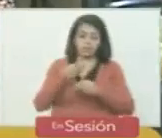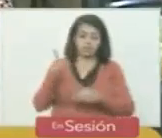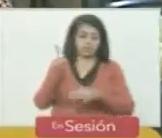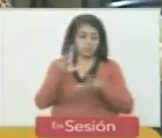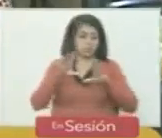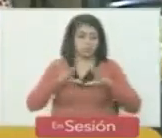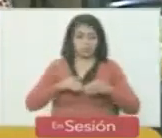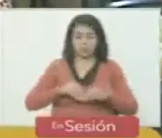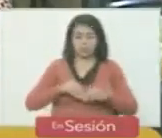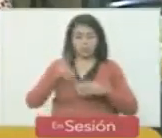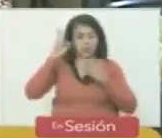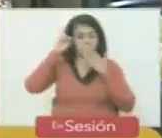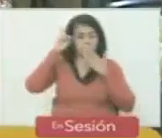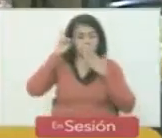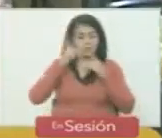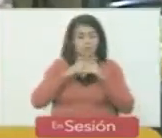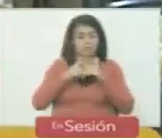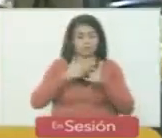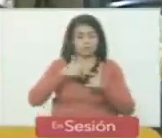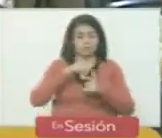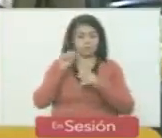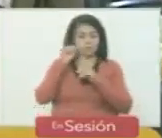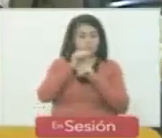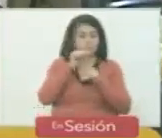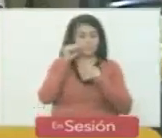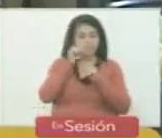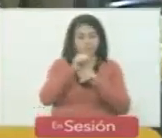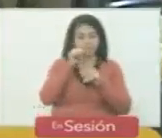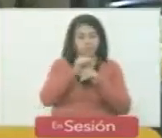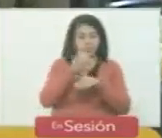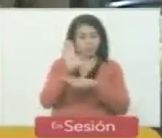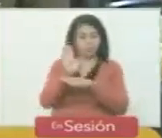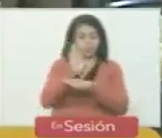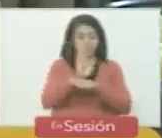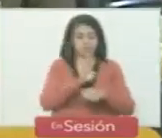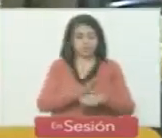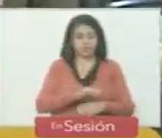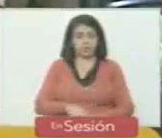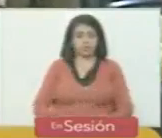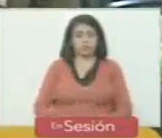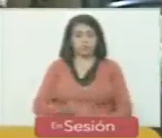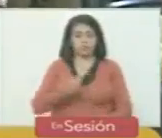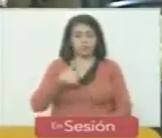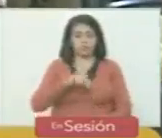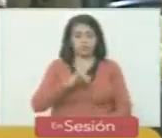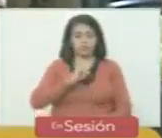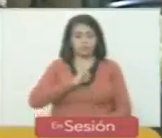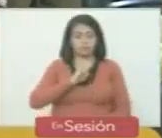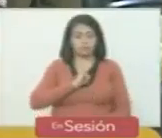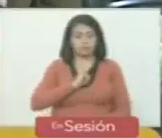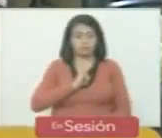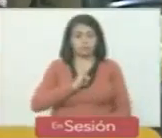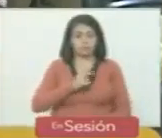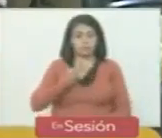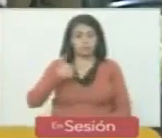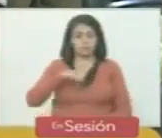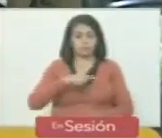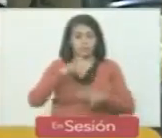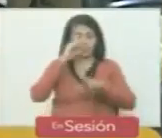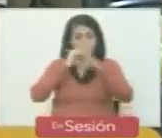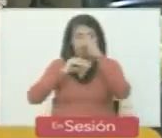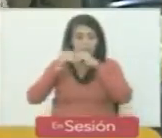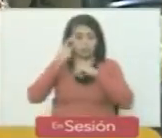desconoció? Es así que nosotros luchamos por la protección de nuestra identidad y de nuestro